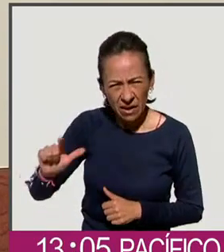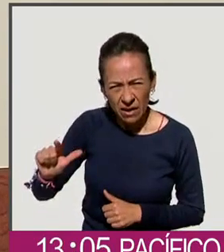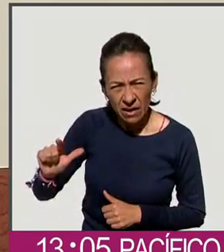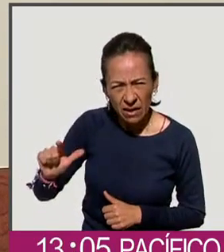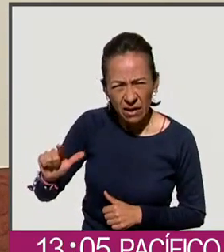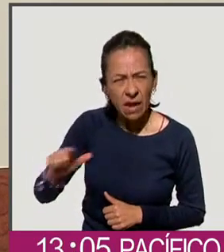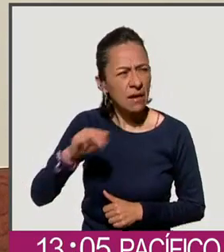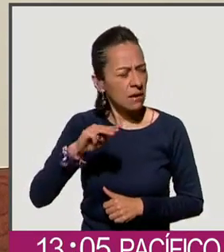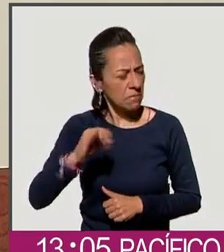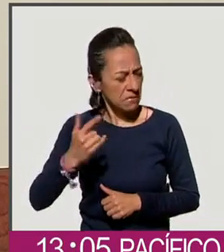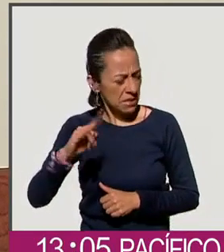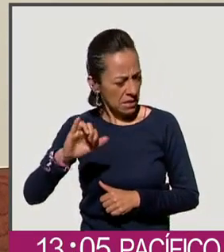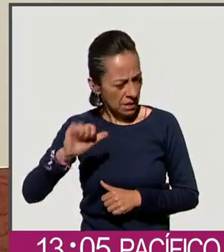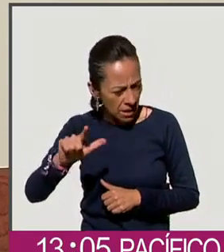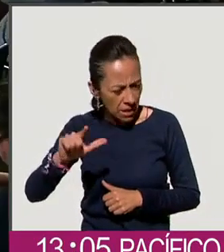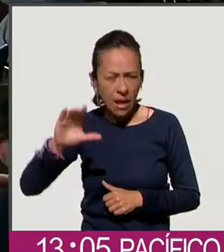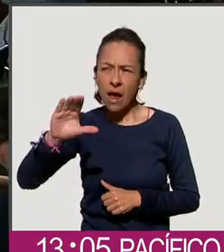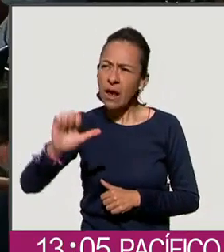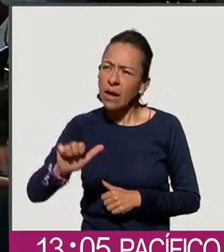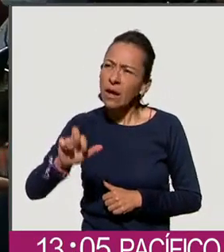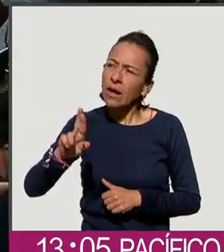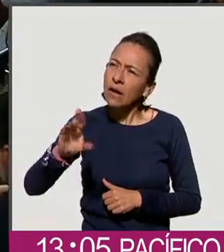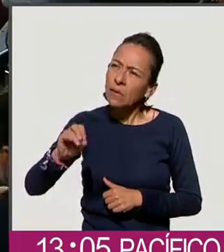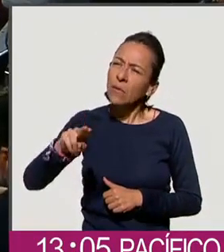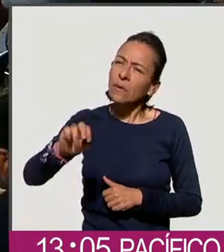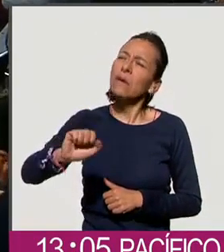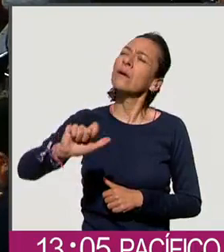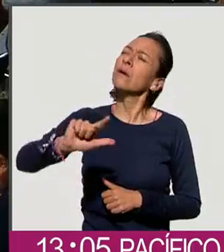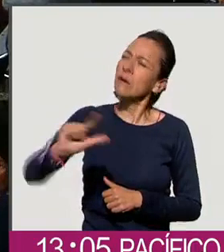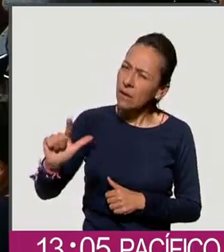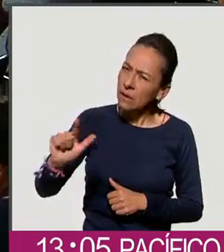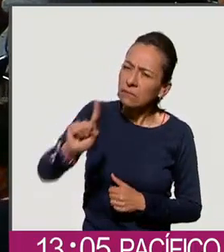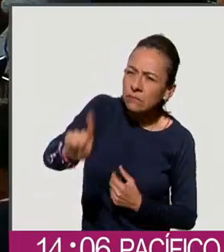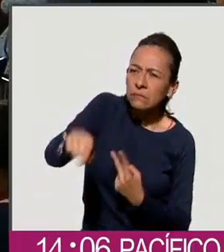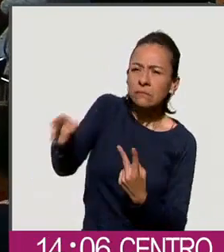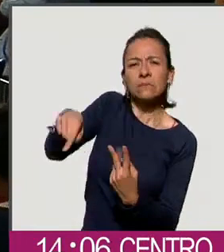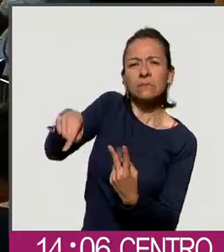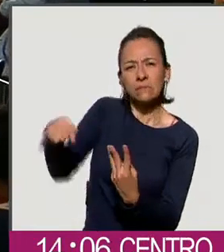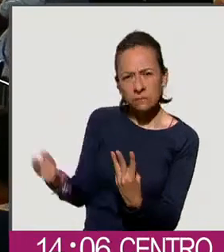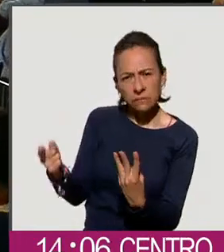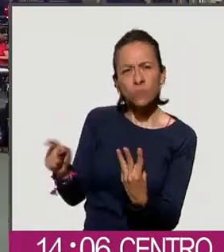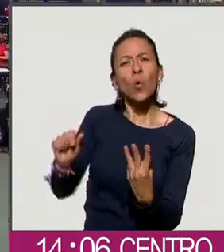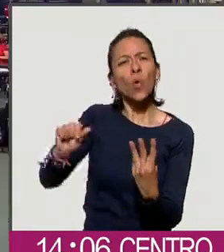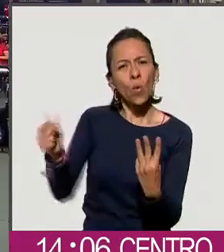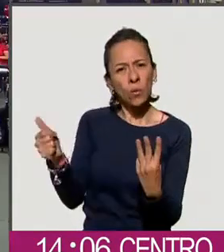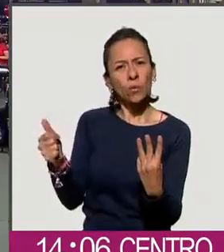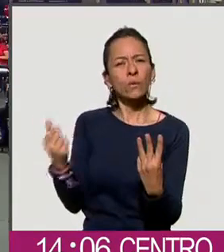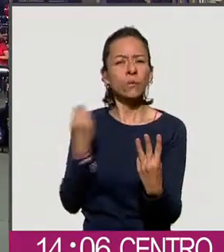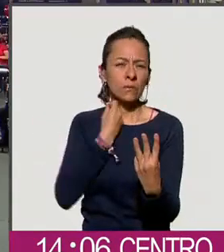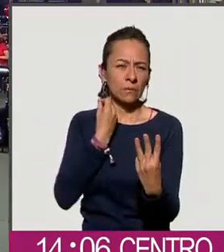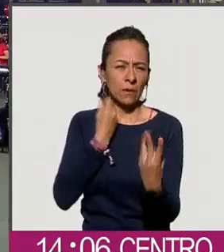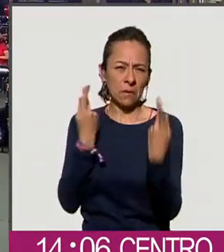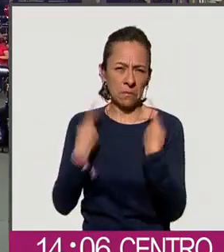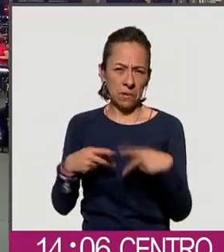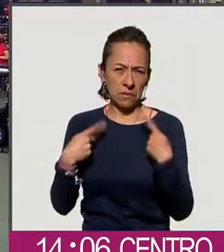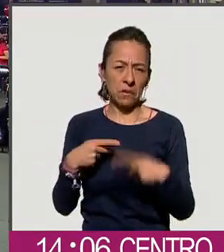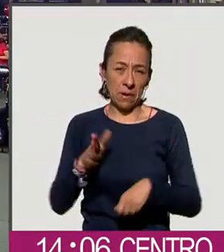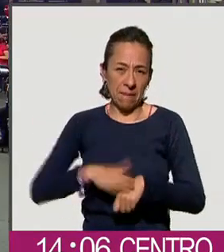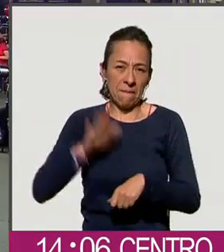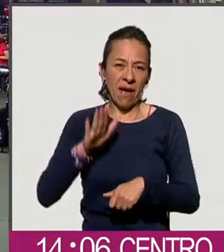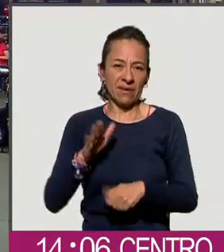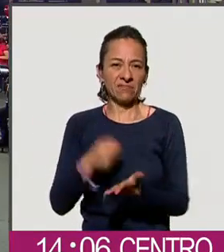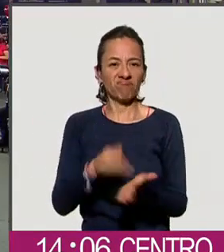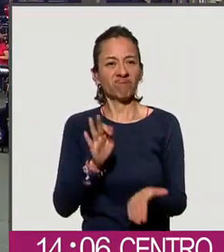Miguel Carbonell. Otro abogado, el que da más la cara, que